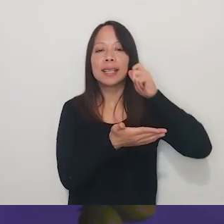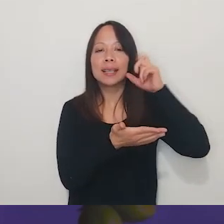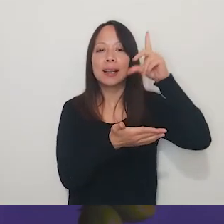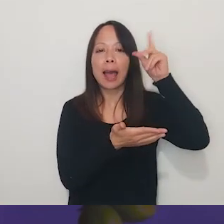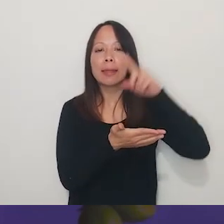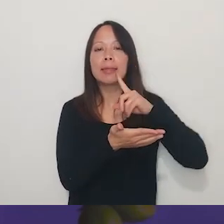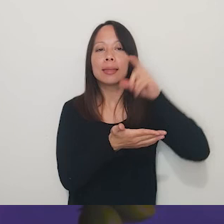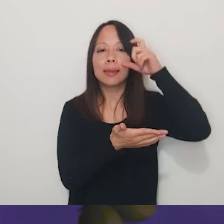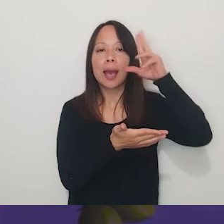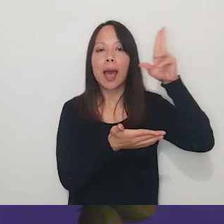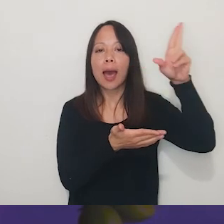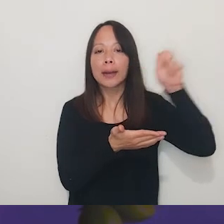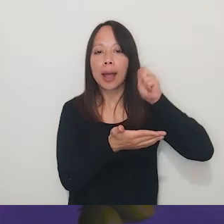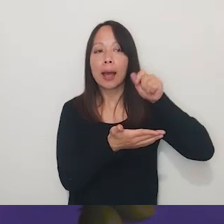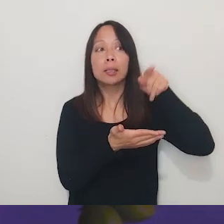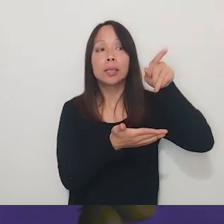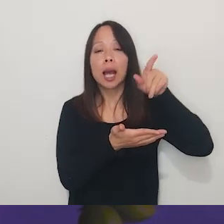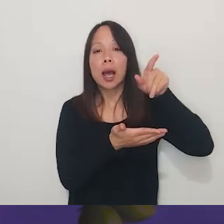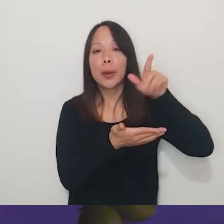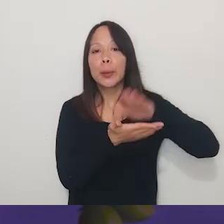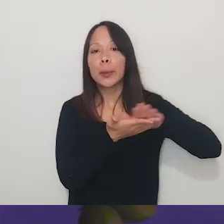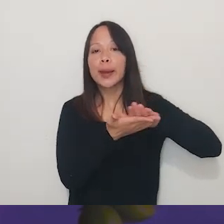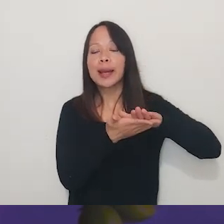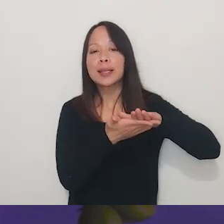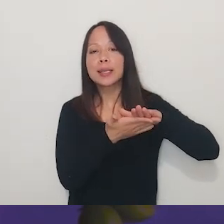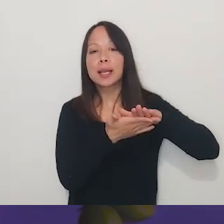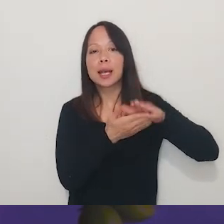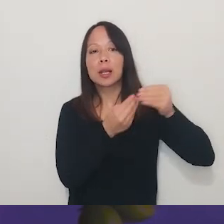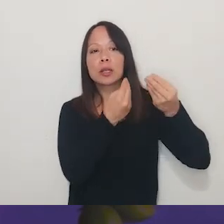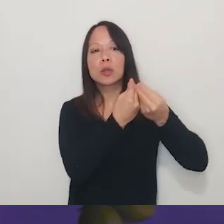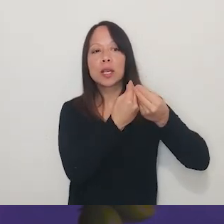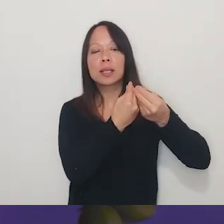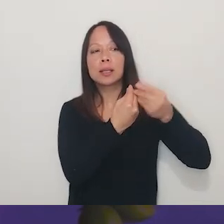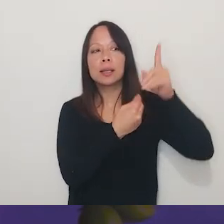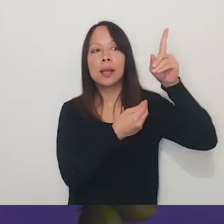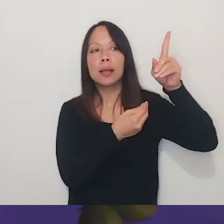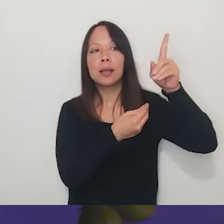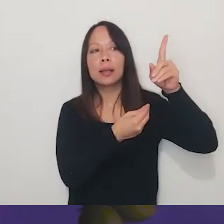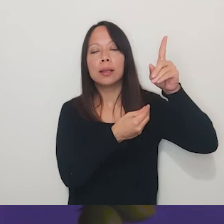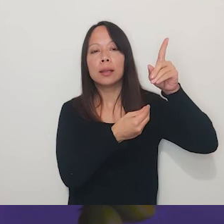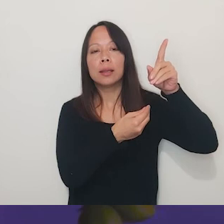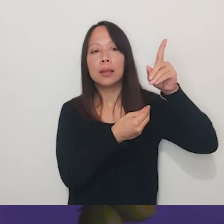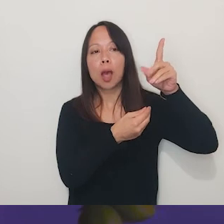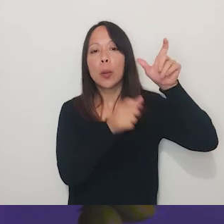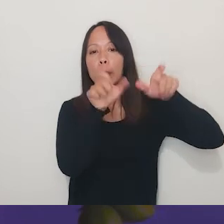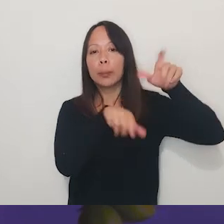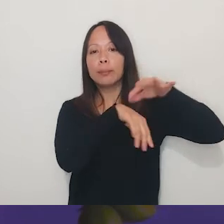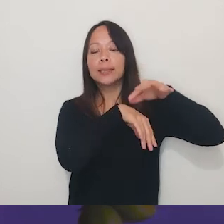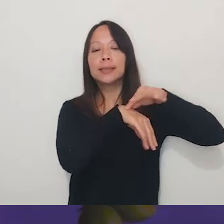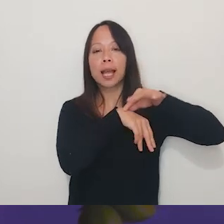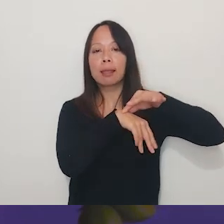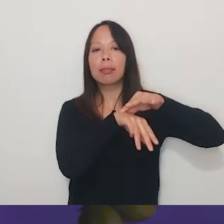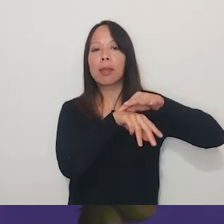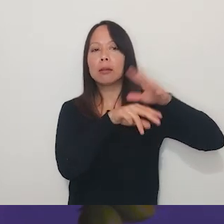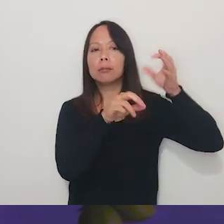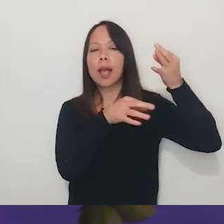no diagnosticados, es en base a los resultados de este programa de NIH, de los pacientes que habían sido